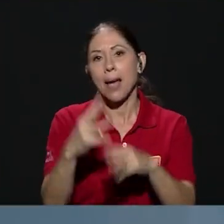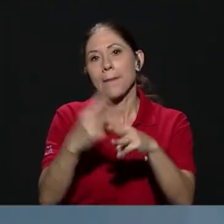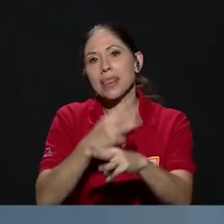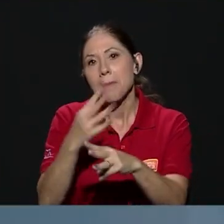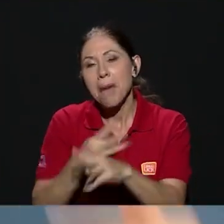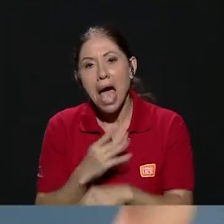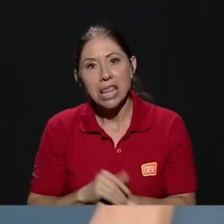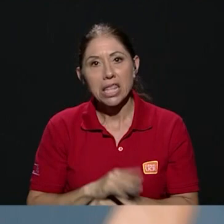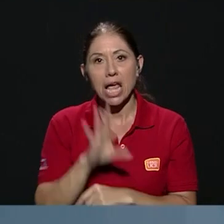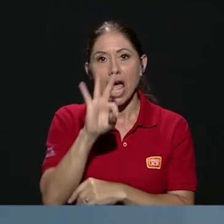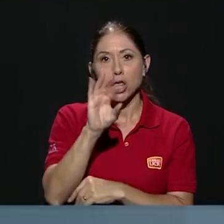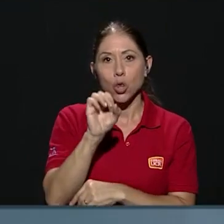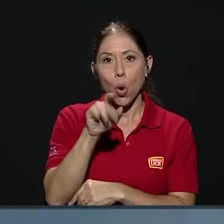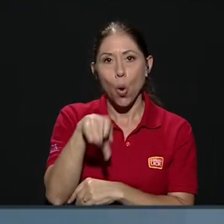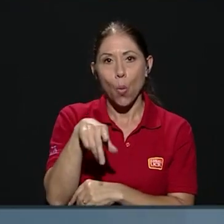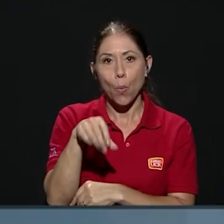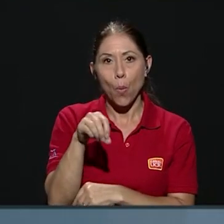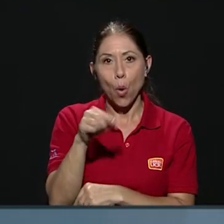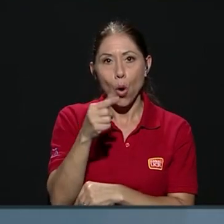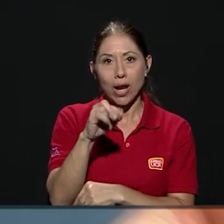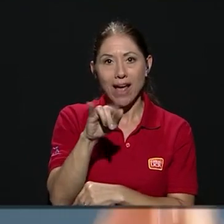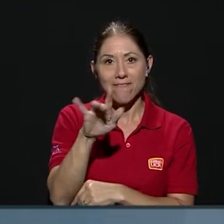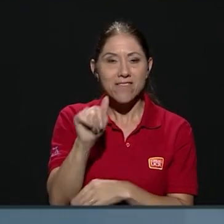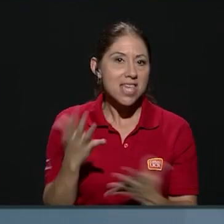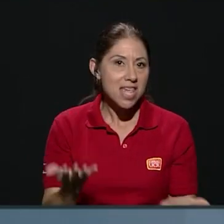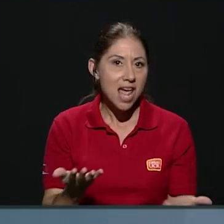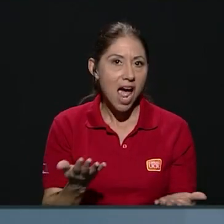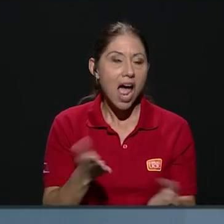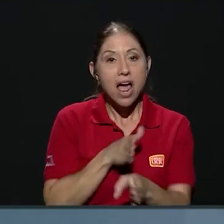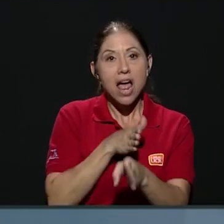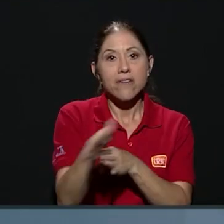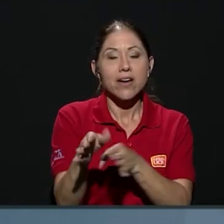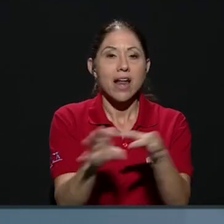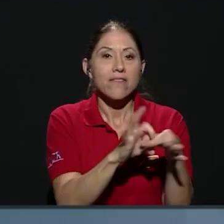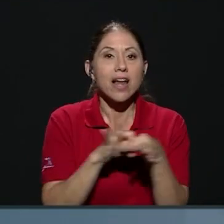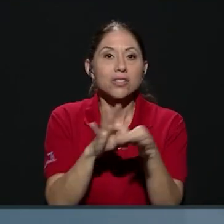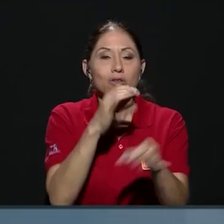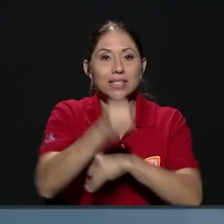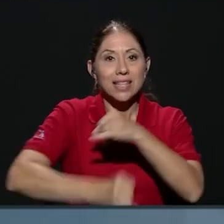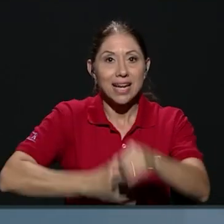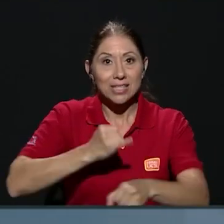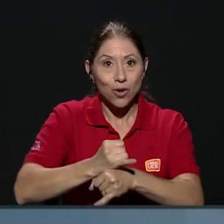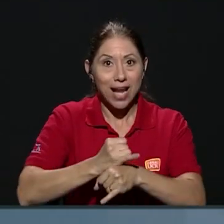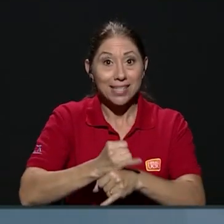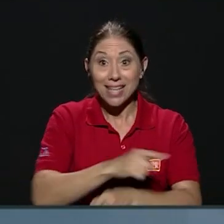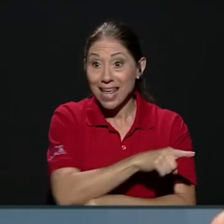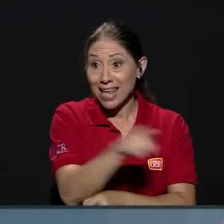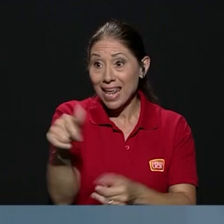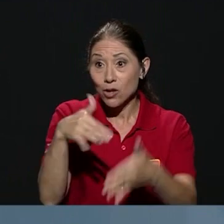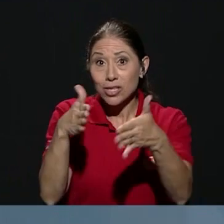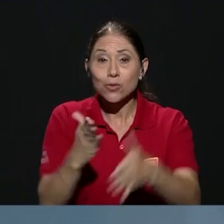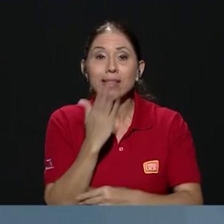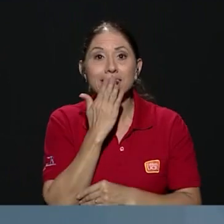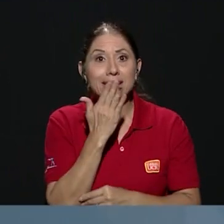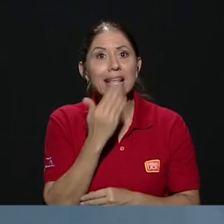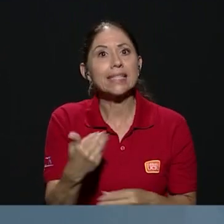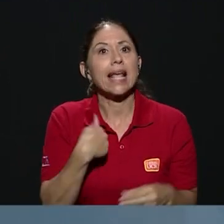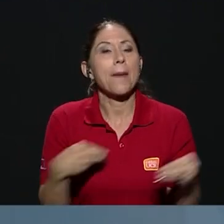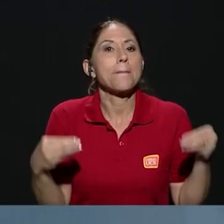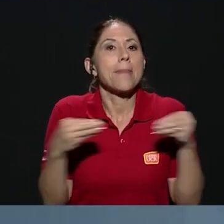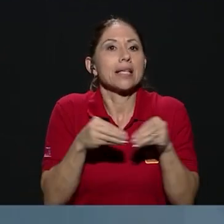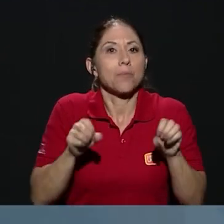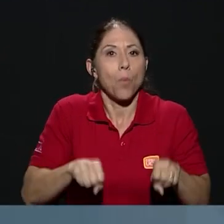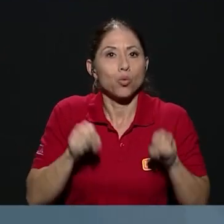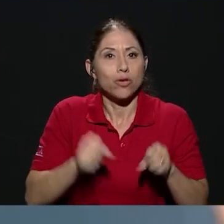matemática, topografía, relaciones internacionales. Y esa amplitud, ese ampliar las posibilidades de los estudiantes